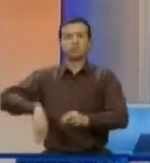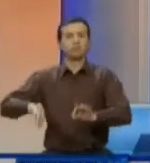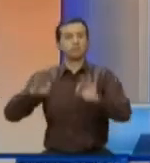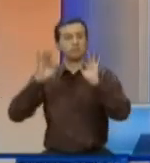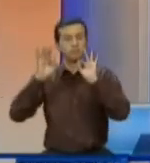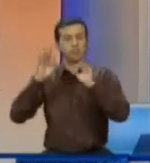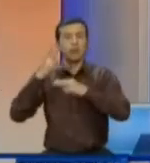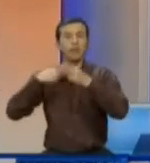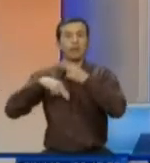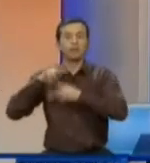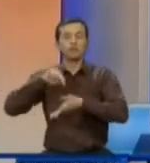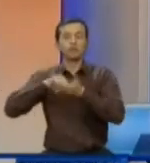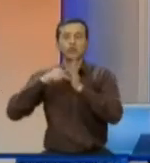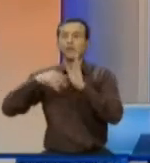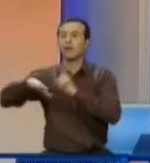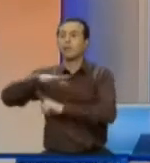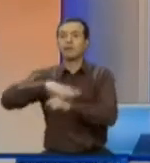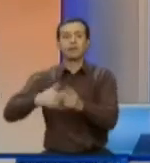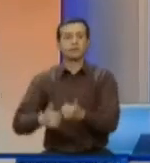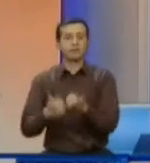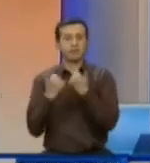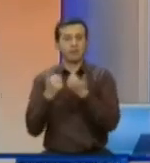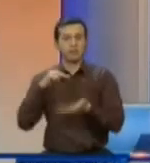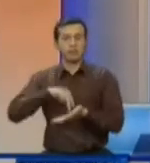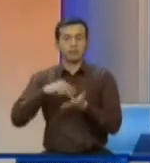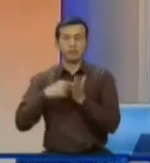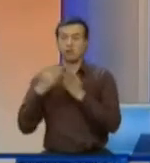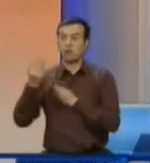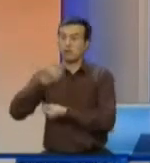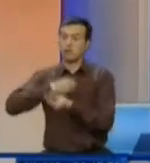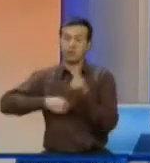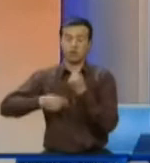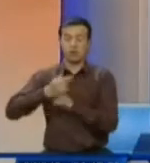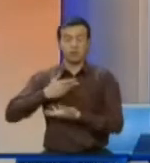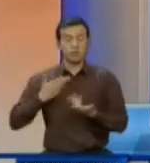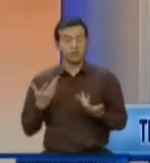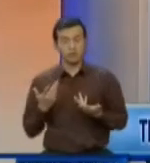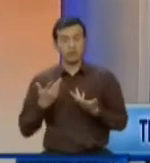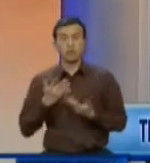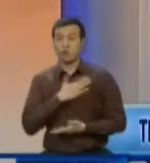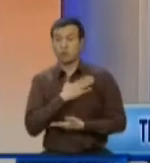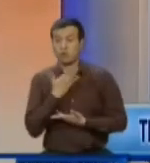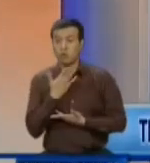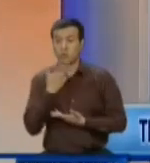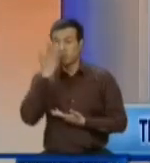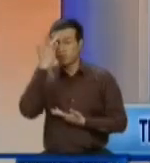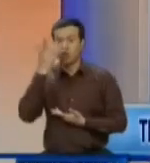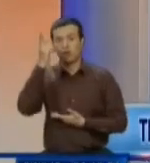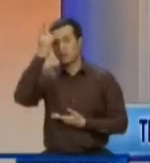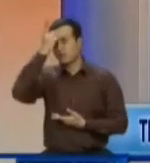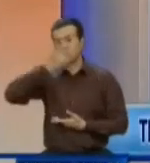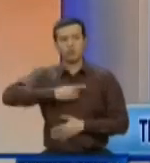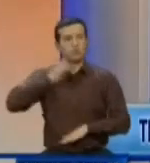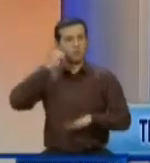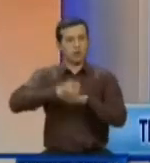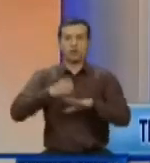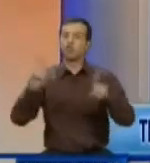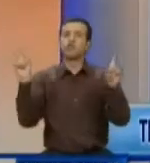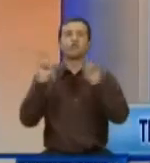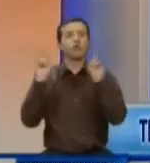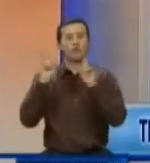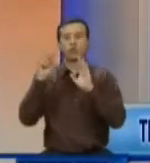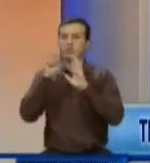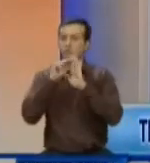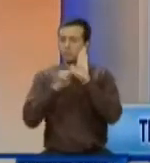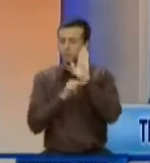creo que todos lo entendemos que hay que haber un buen ambiente no se crea inversión y no se crea confianza por decreto la inversión fluye cuando hay